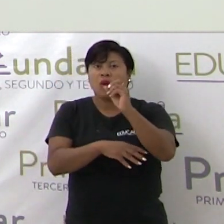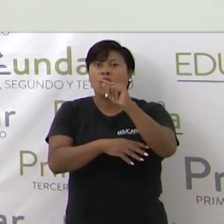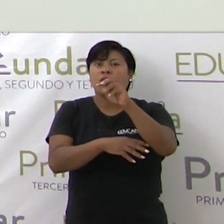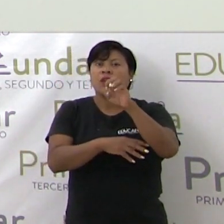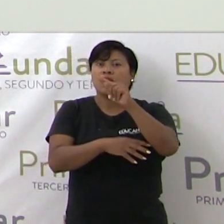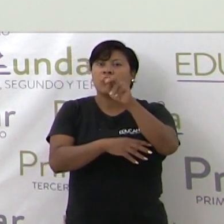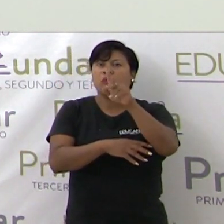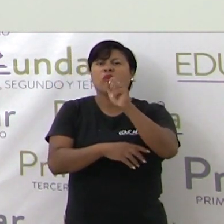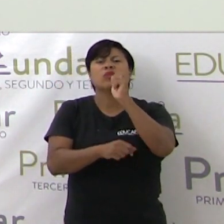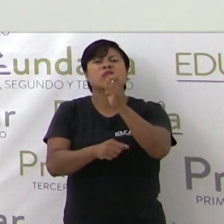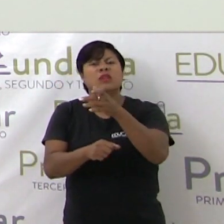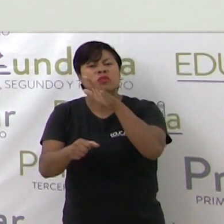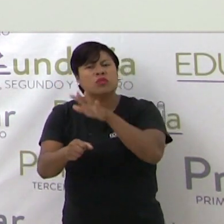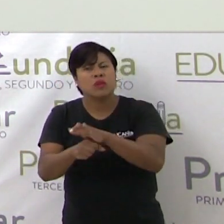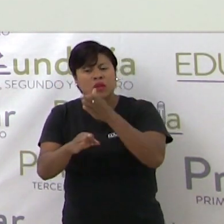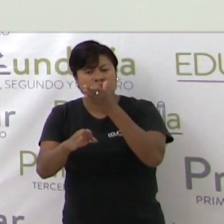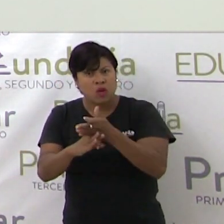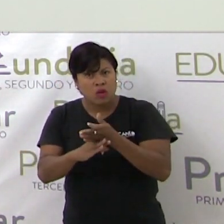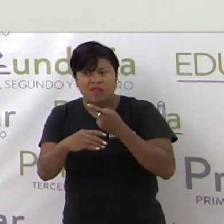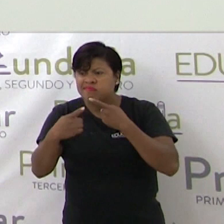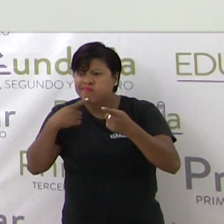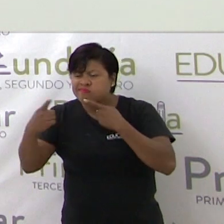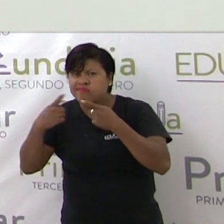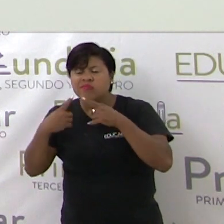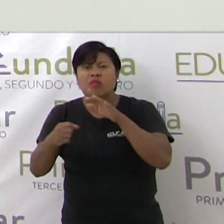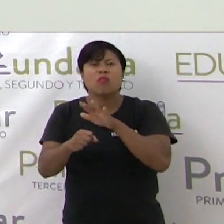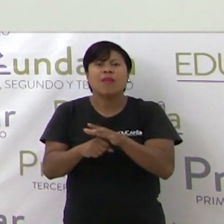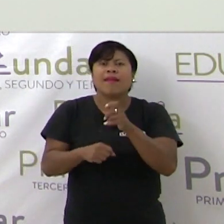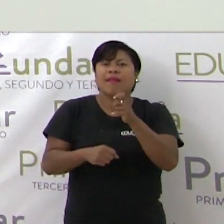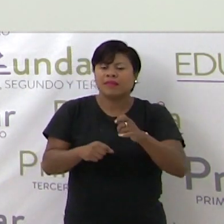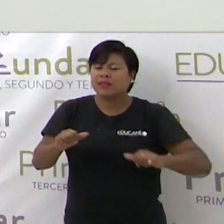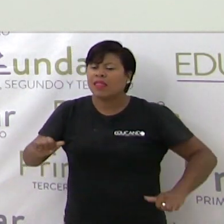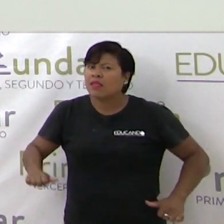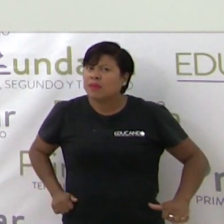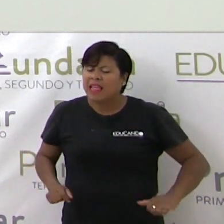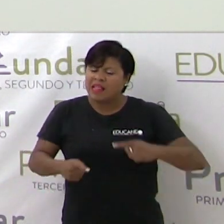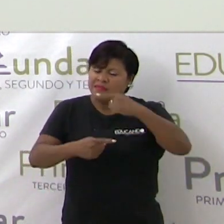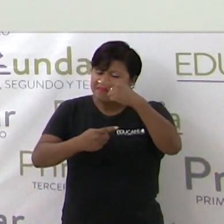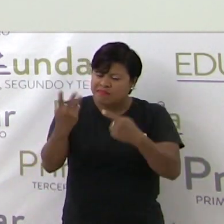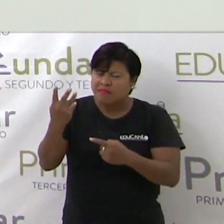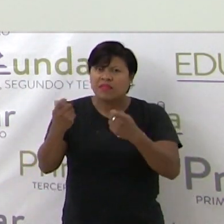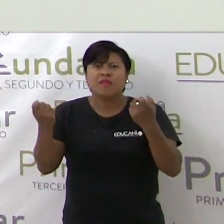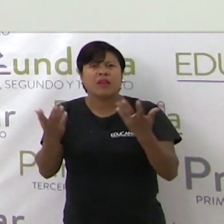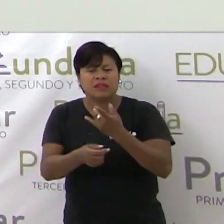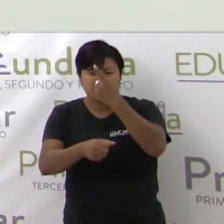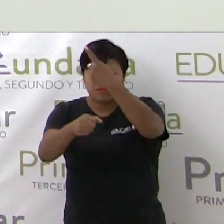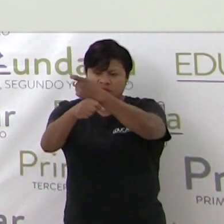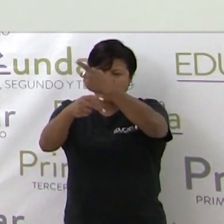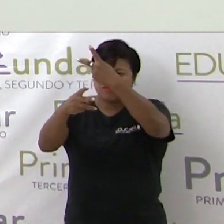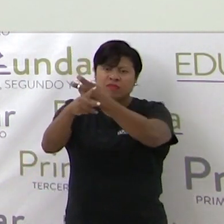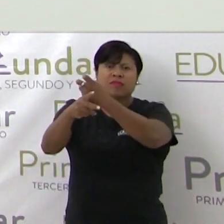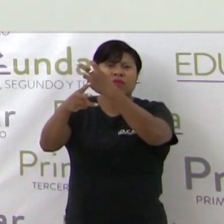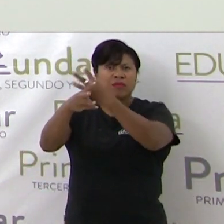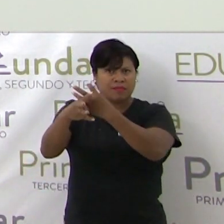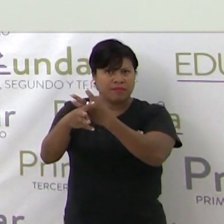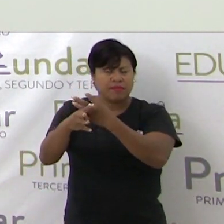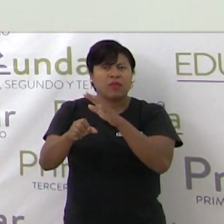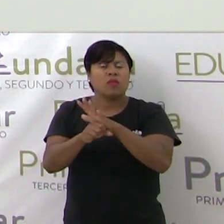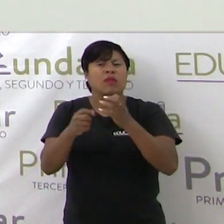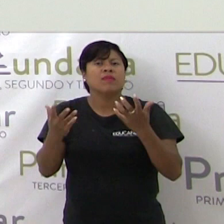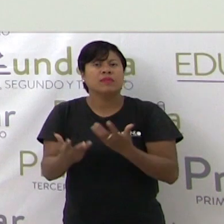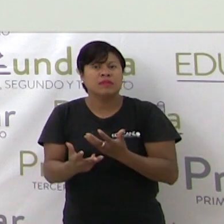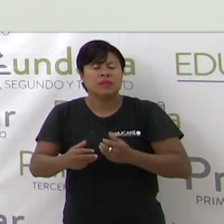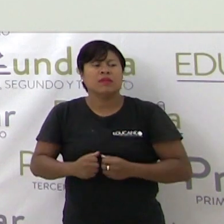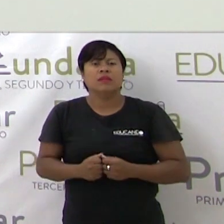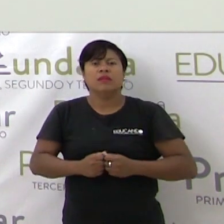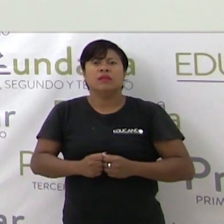a tratar la tertulia, cuál va a ser la dinámica, las actividades, qué se va a hacer primero, qué se va a hacer después y qué se